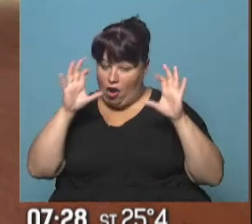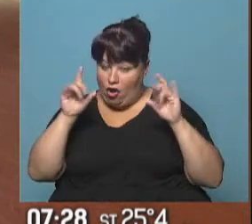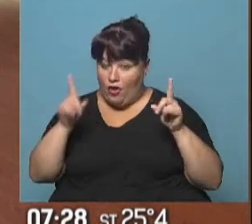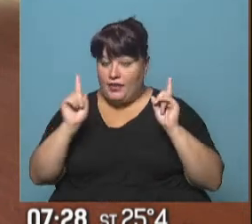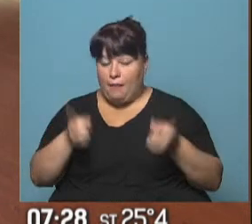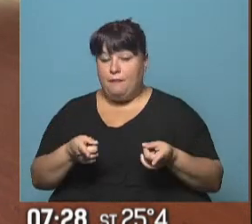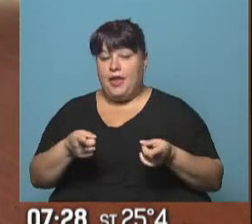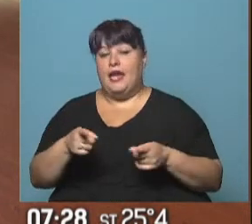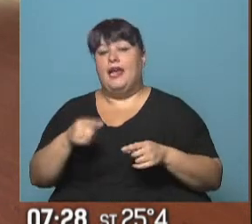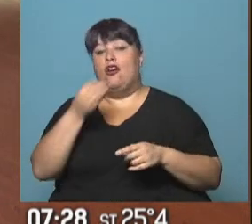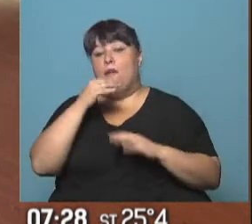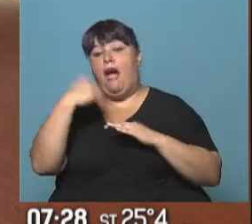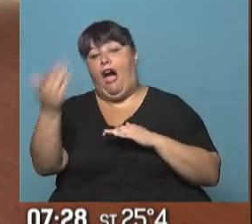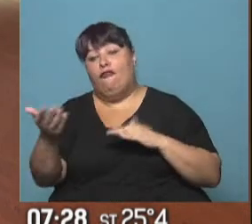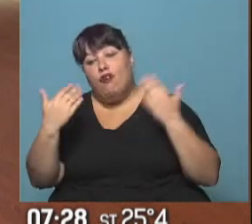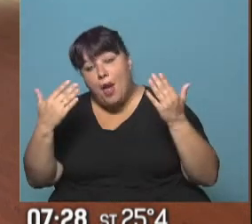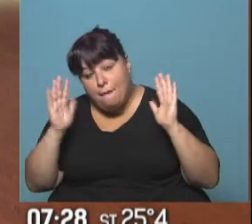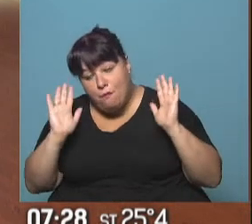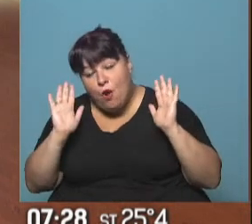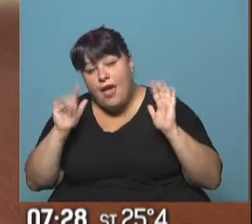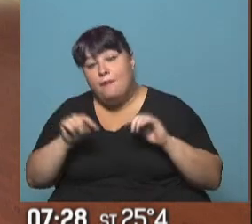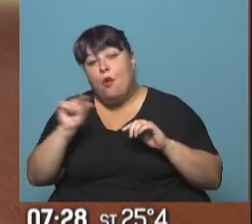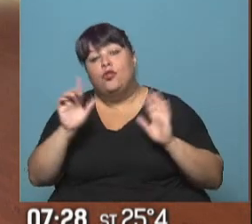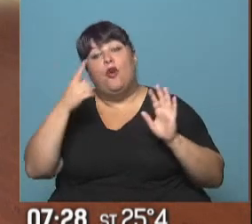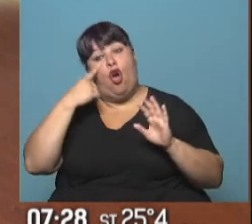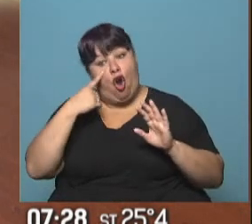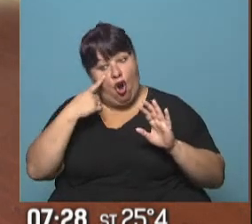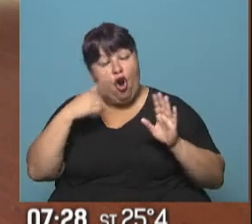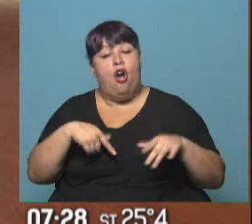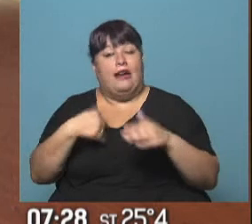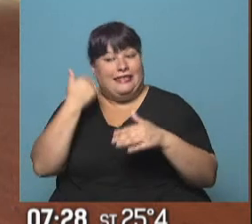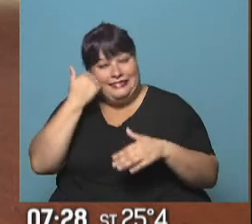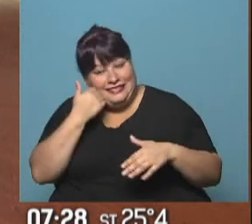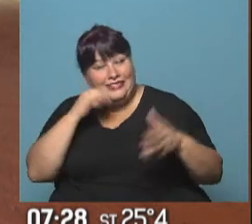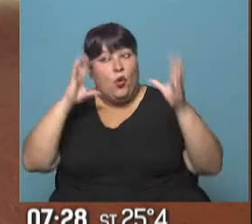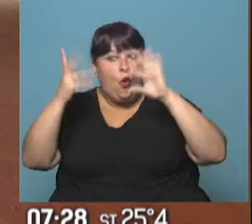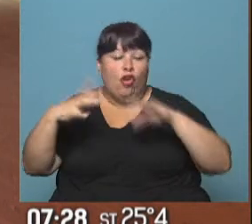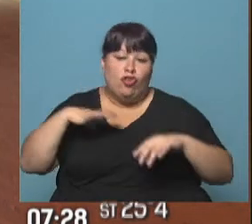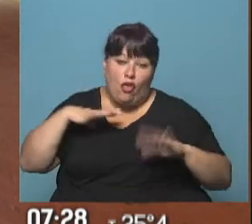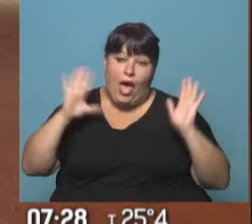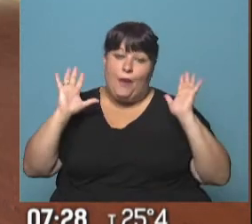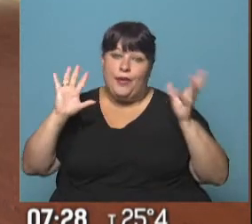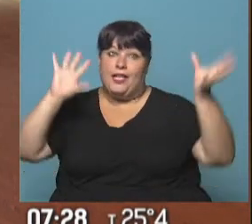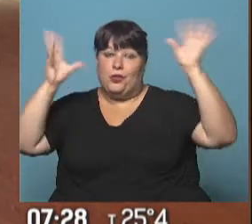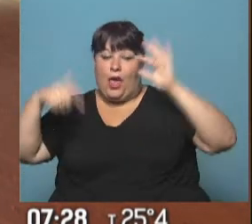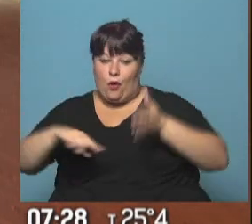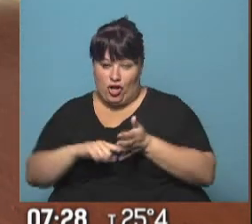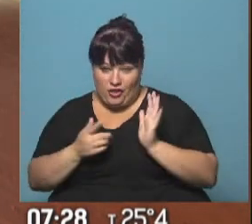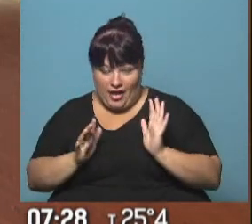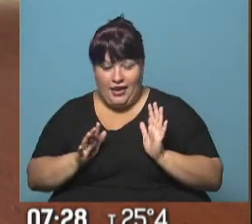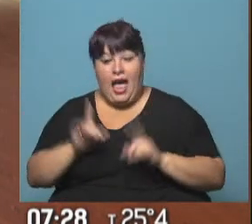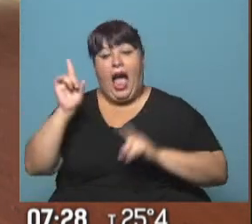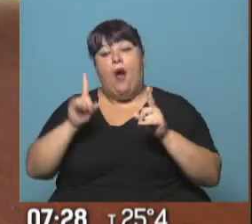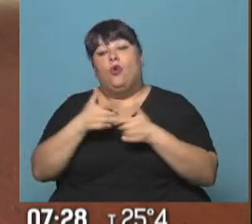entonces que la mesa afuera puede ir por el momento, pero tengan en cuenta que estamos ahí con mucha nube todavía sobre el cielo de la ciudad de Buenos Aires. Y